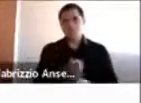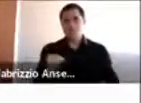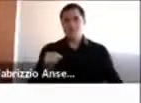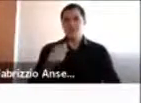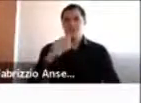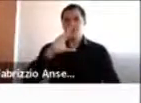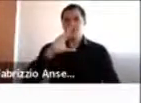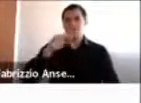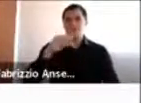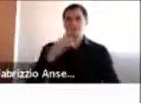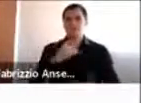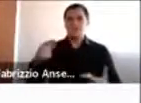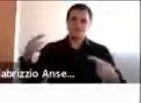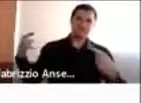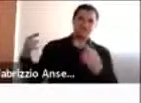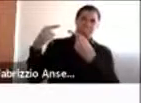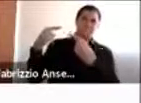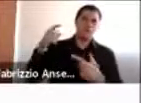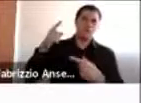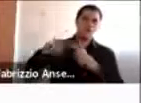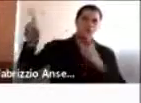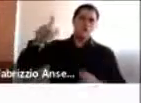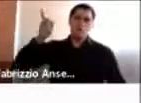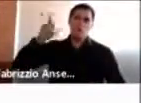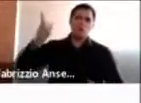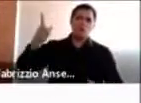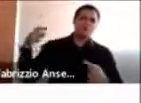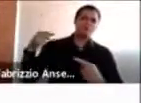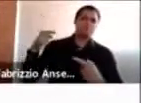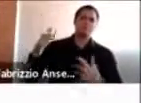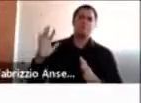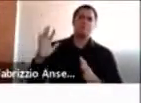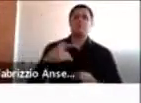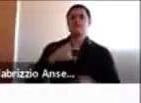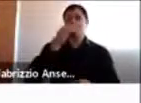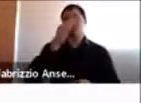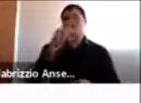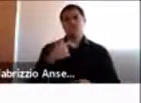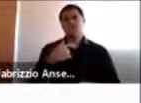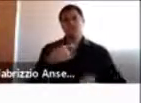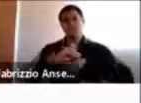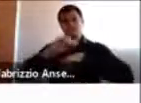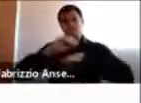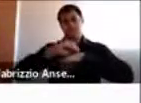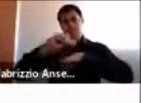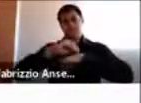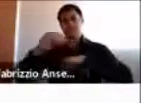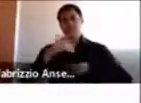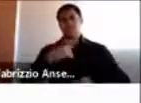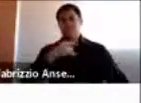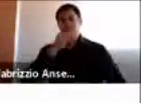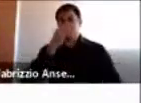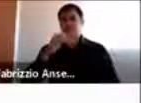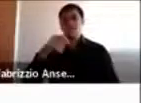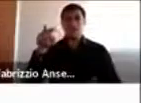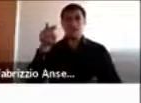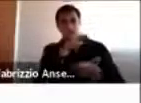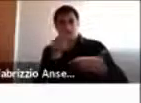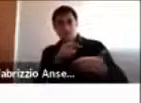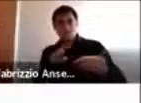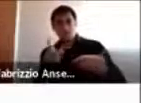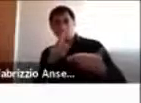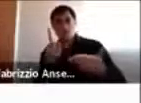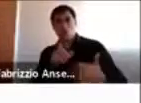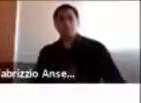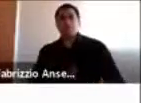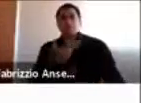ahí, eso ahí encimado. Entonces, claro, como les contaba, dado que la lectura no es innata, ¿cómo es que nuestro cerebro entonces se